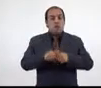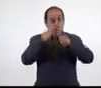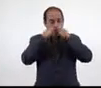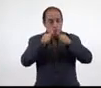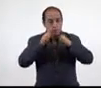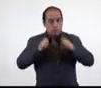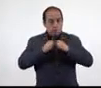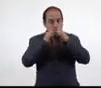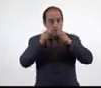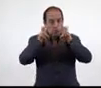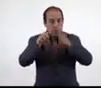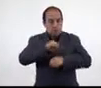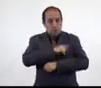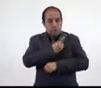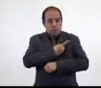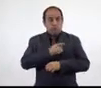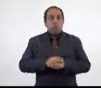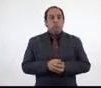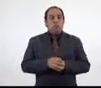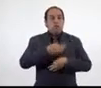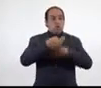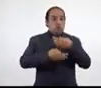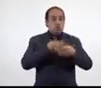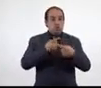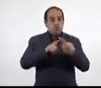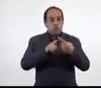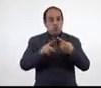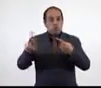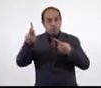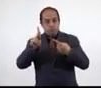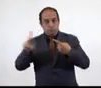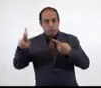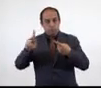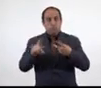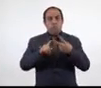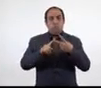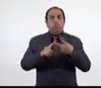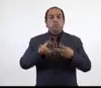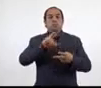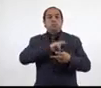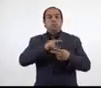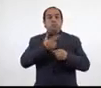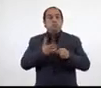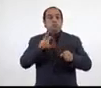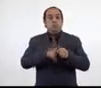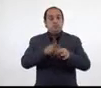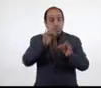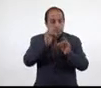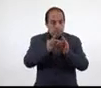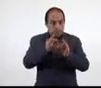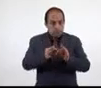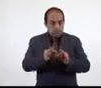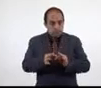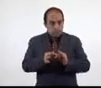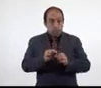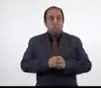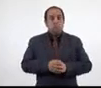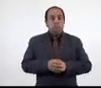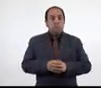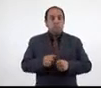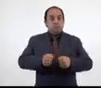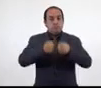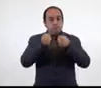salud. En todos los casos, sean hospitales públicos y privados, puntualmente se asegura